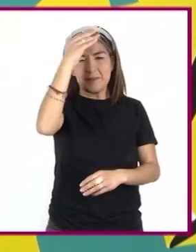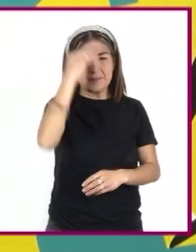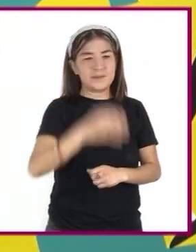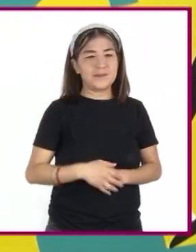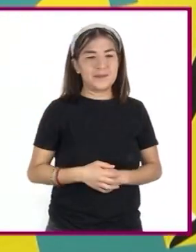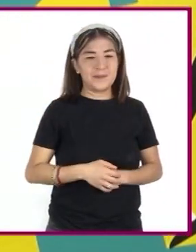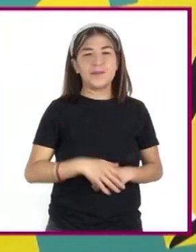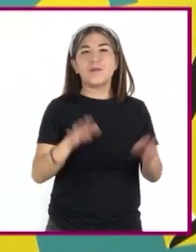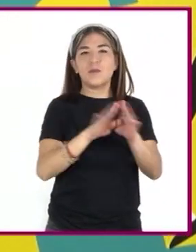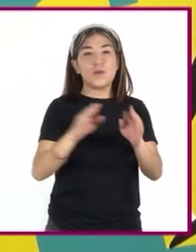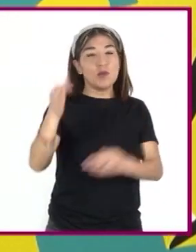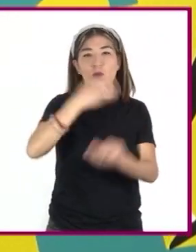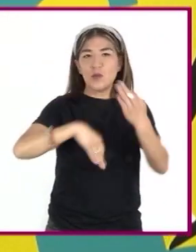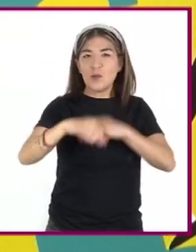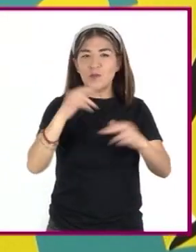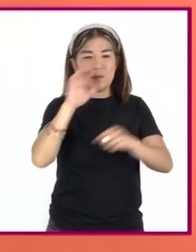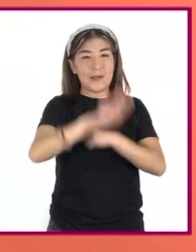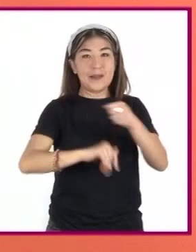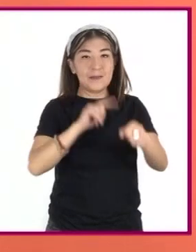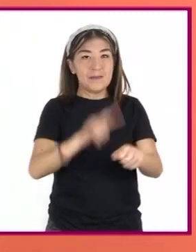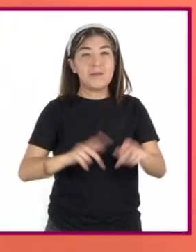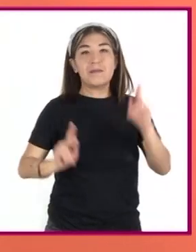por células. ¡Comencemos!